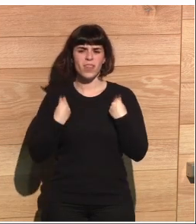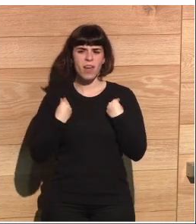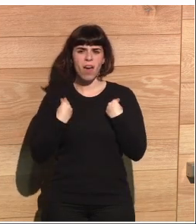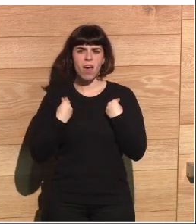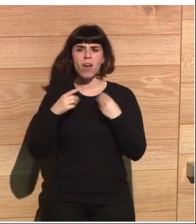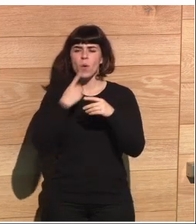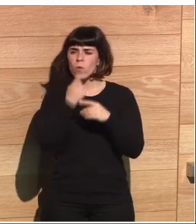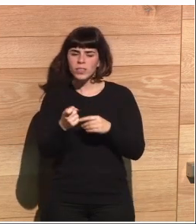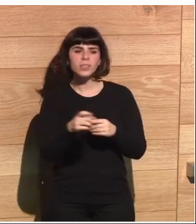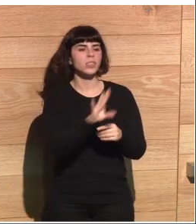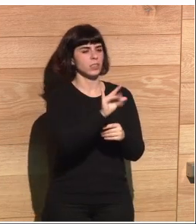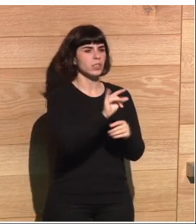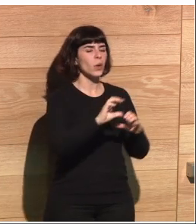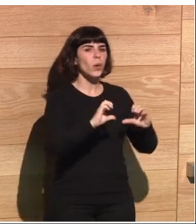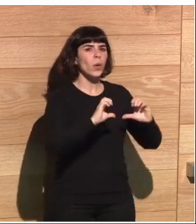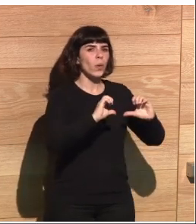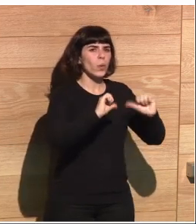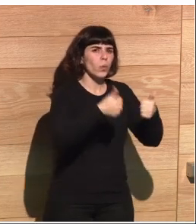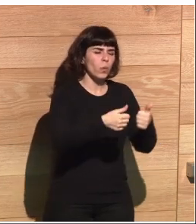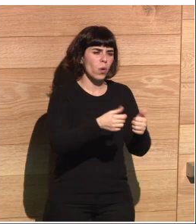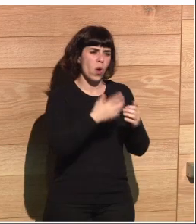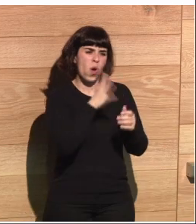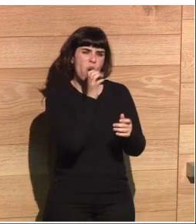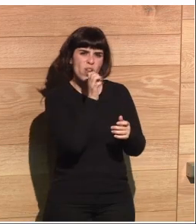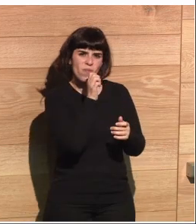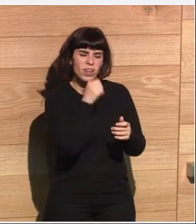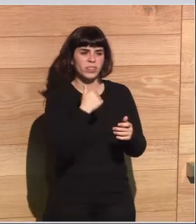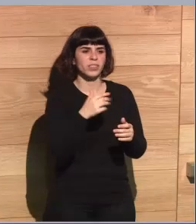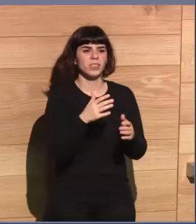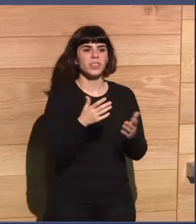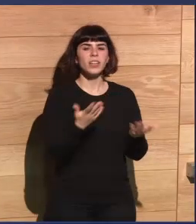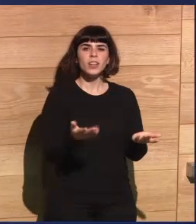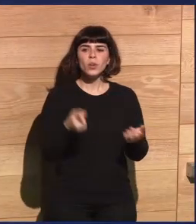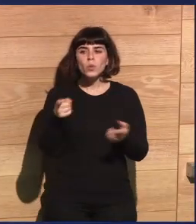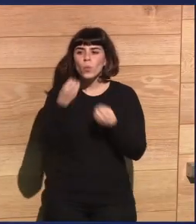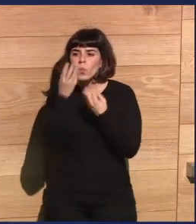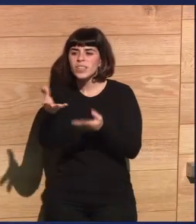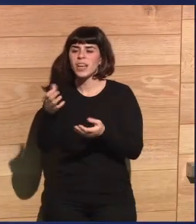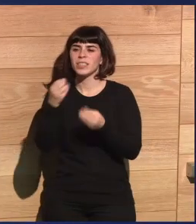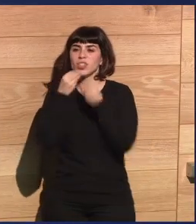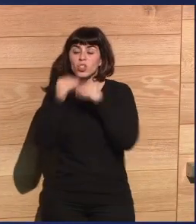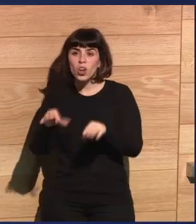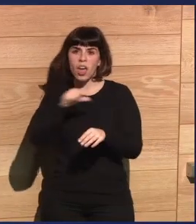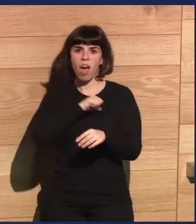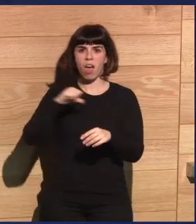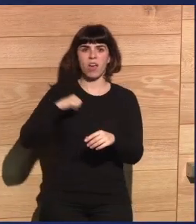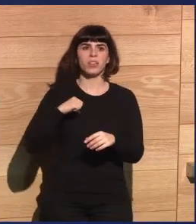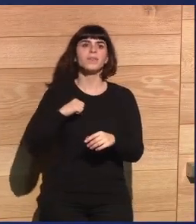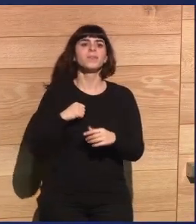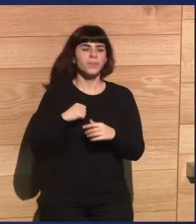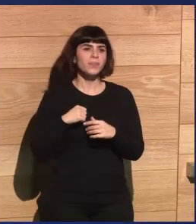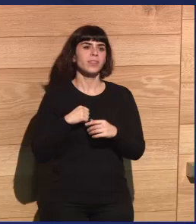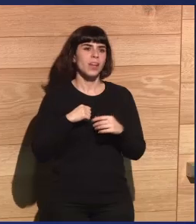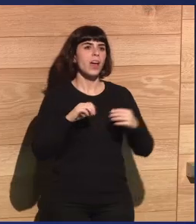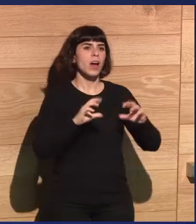Sí, al principio fue horrible. Porque, claro, yo me iba al... Nos has contado tu propia historia. Claro, me iba a la teoría, ¿no? Lo